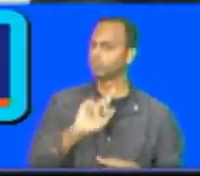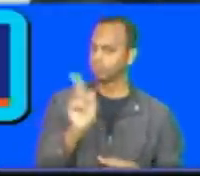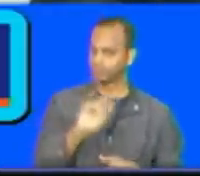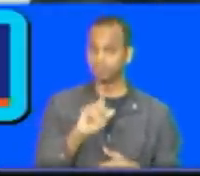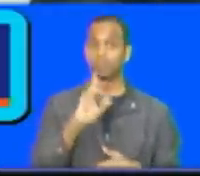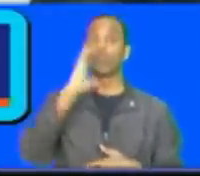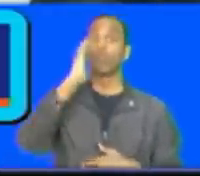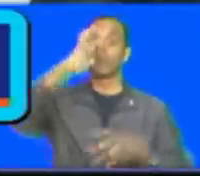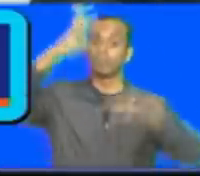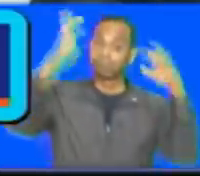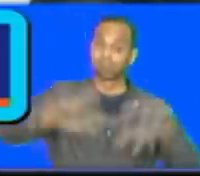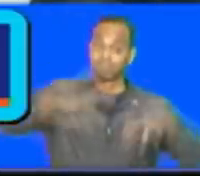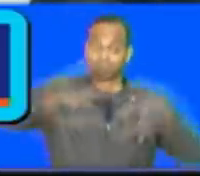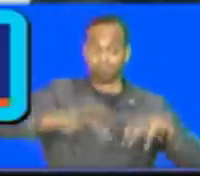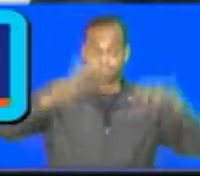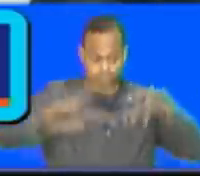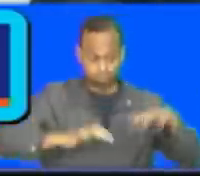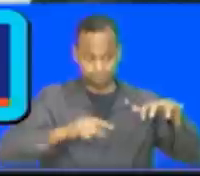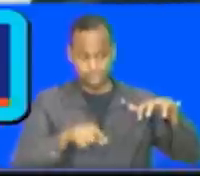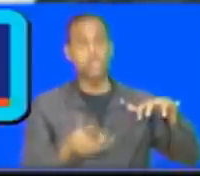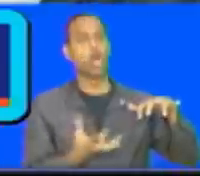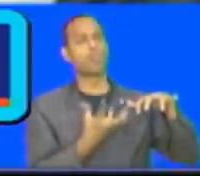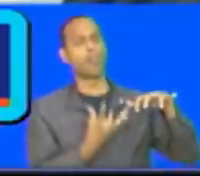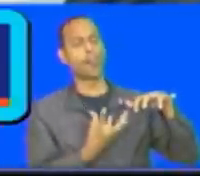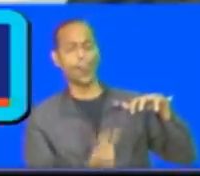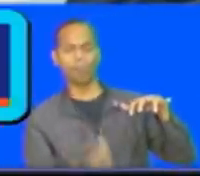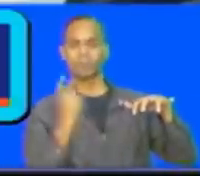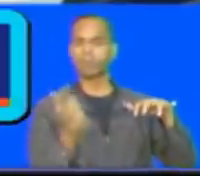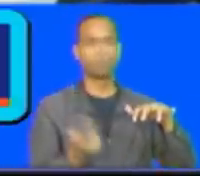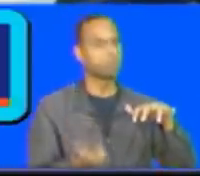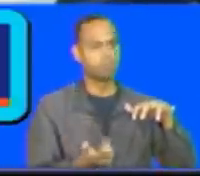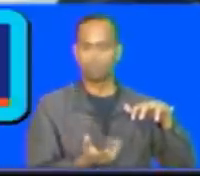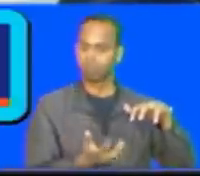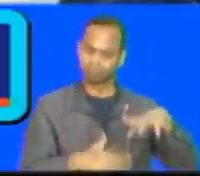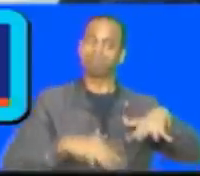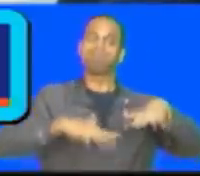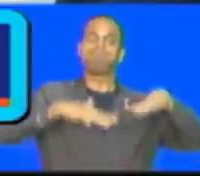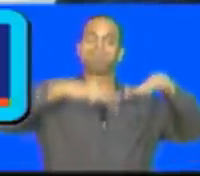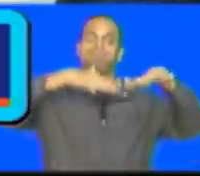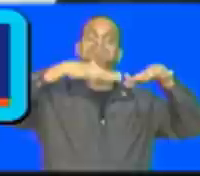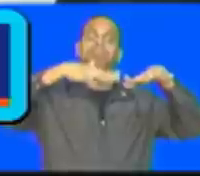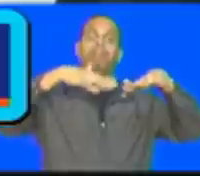no hay suelo que pueda absorberla en poco tiempo.